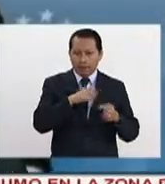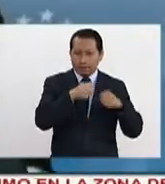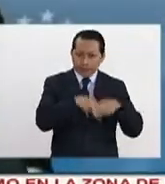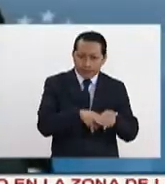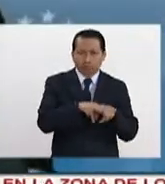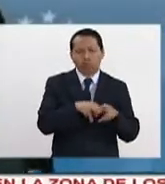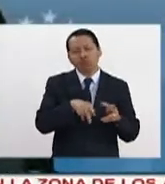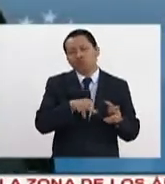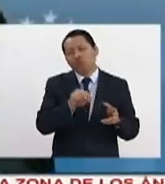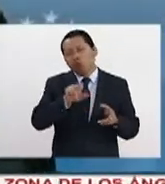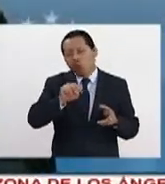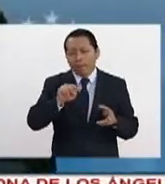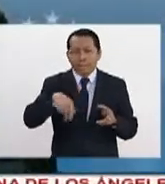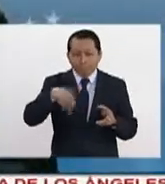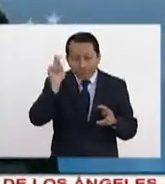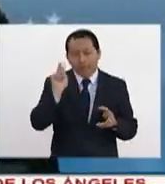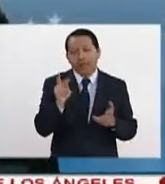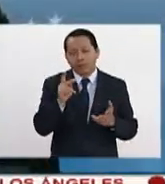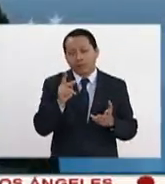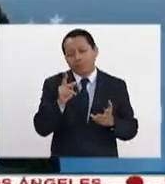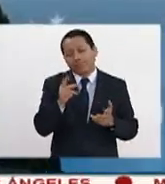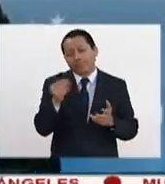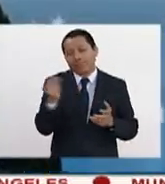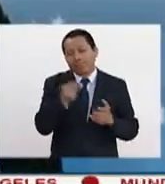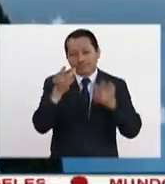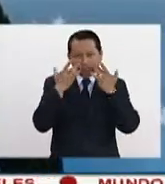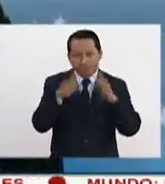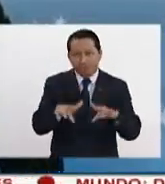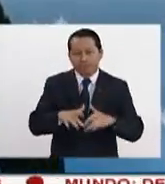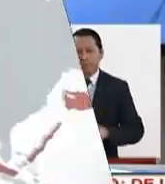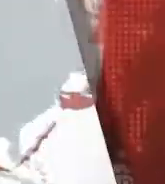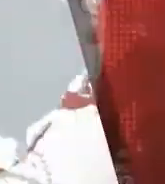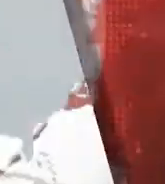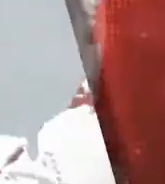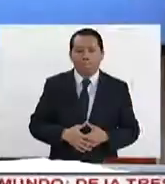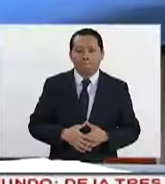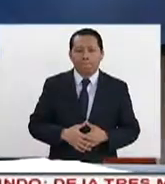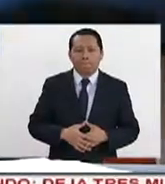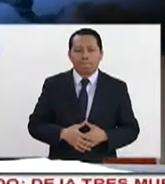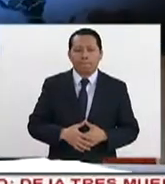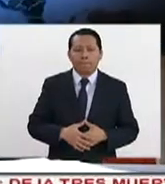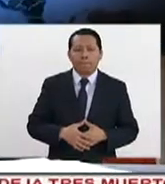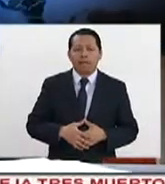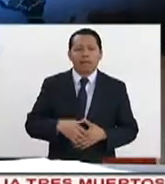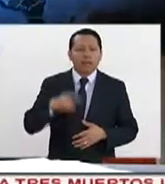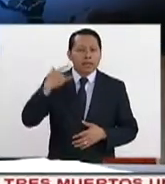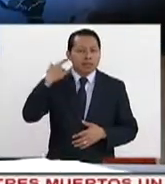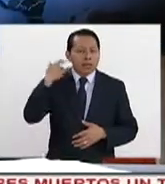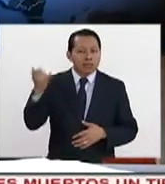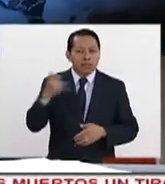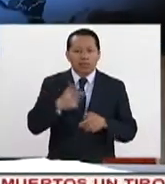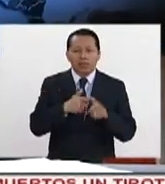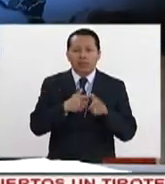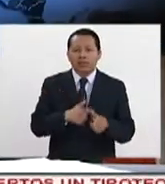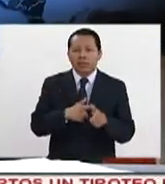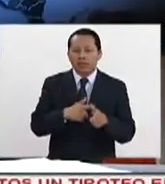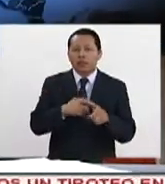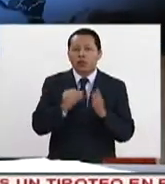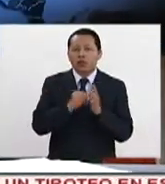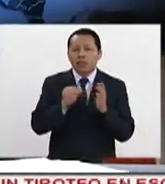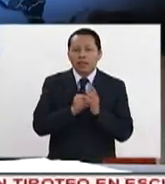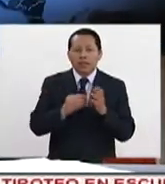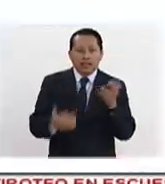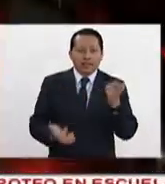alguien, pero pues sí, tuvo que renunciar. En California continúa sin control el incendio